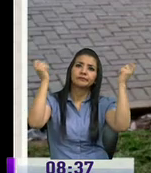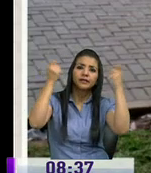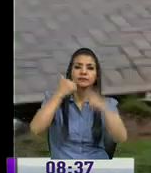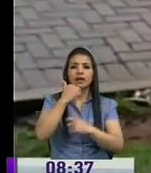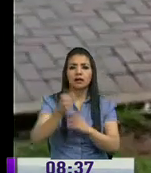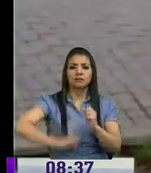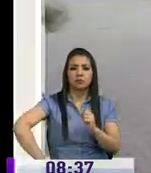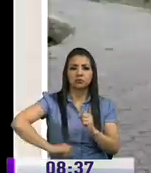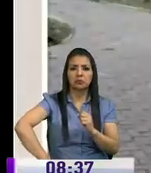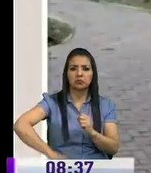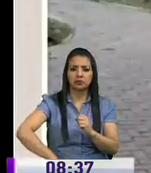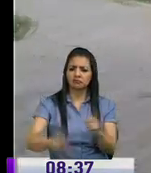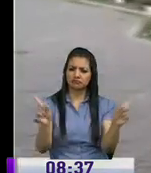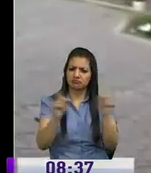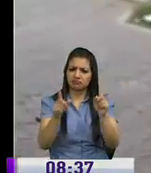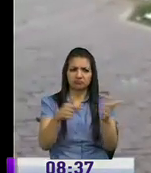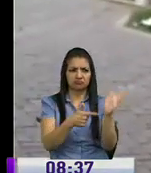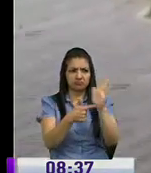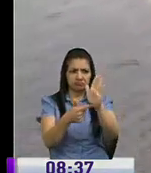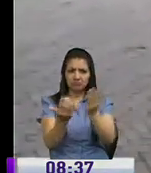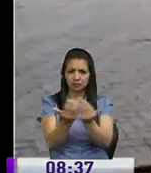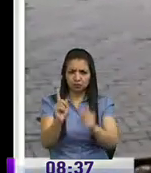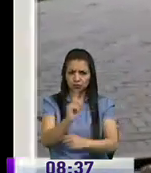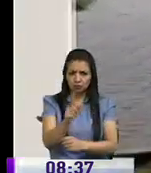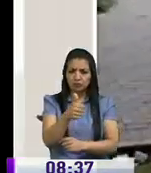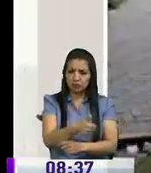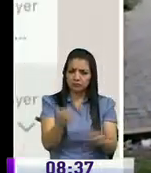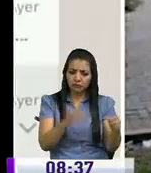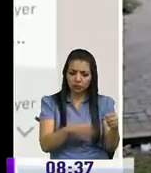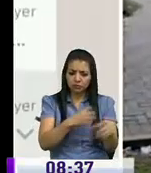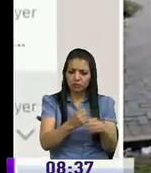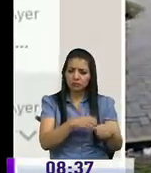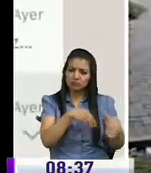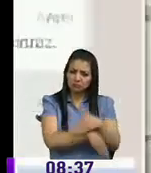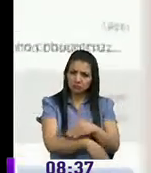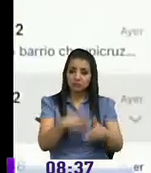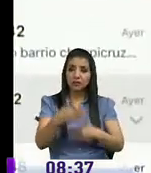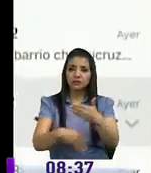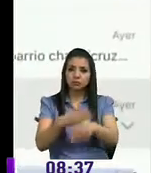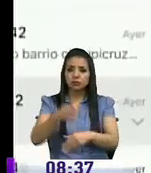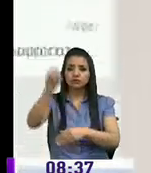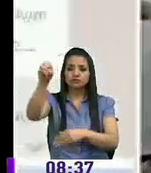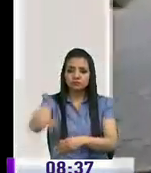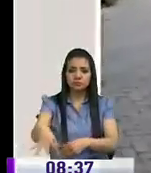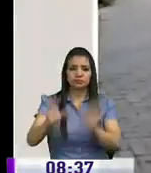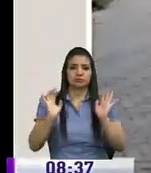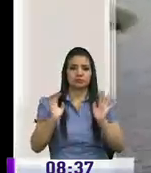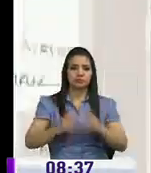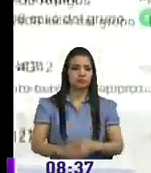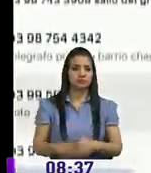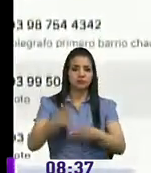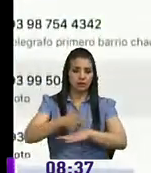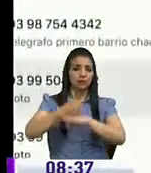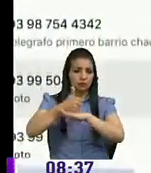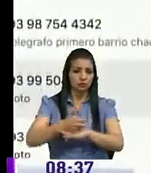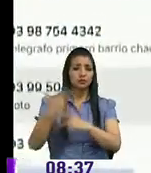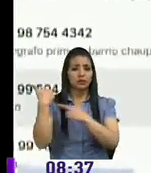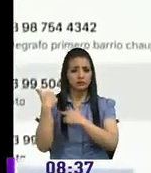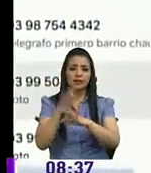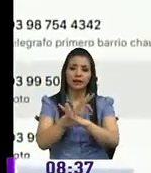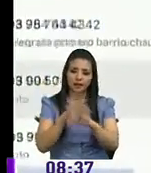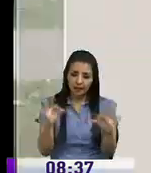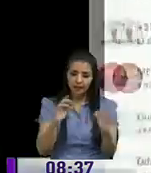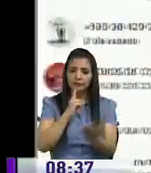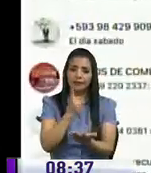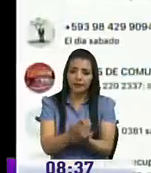pública, en vez de botar y hacer este basural, funditas de basura. Y luego se bota en el tacho. Sí, las autoridades tienen que,